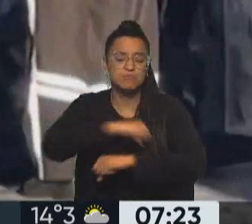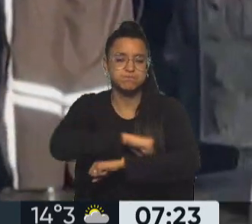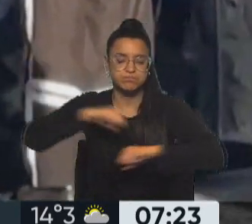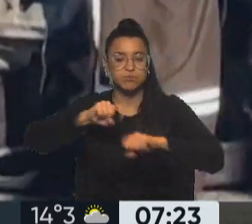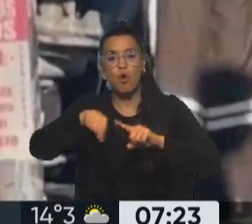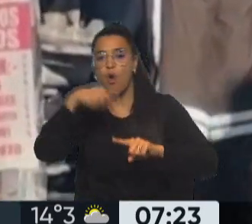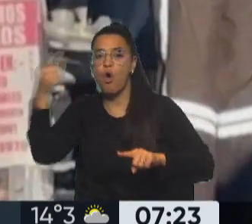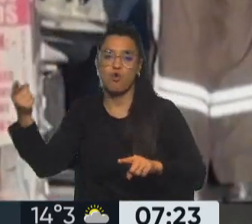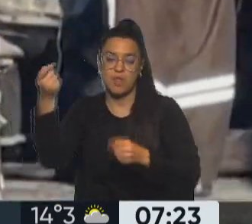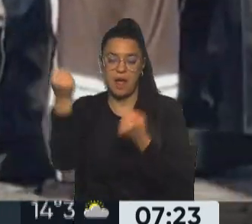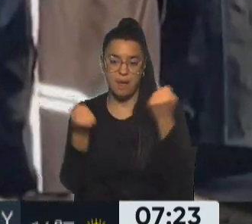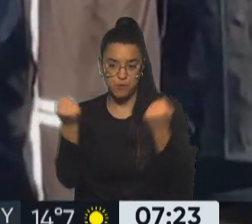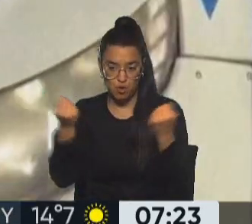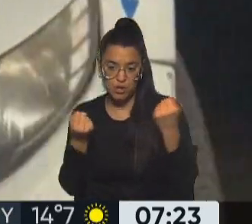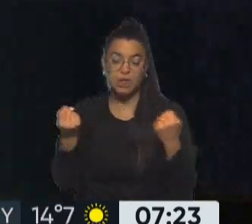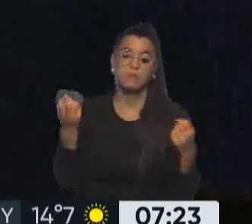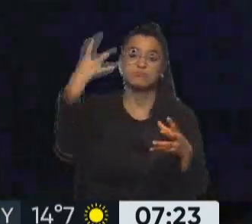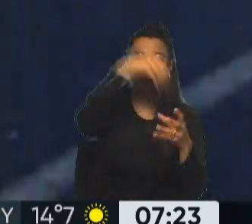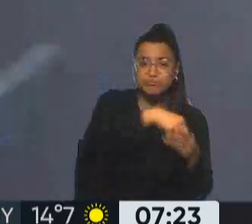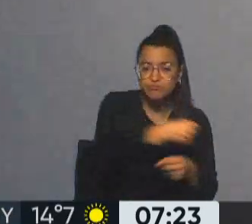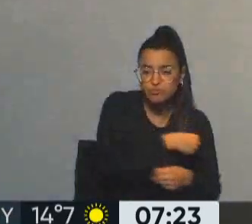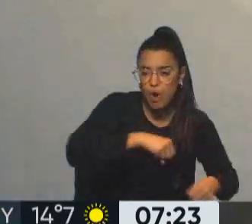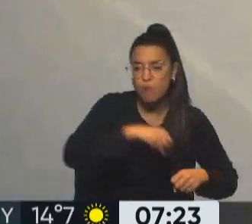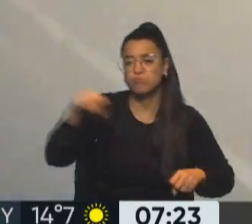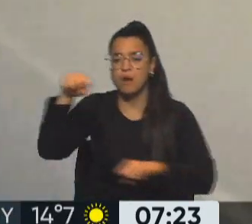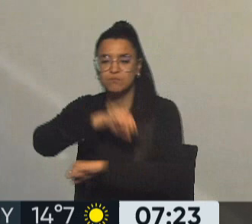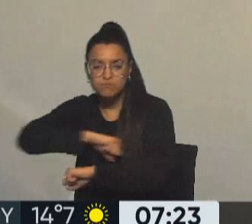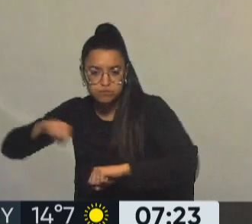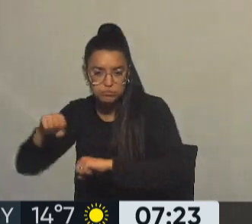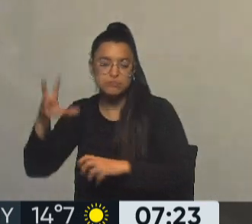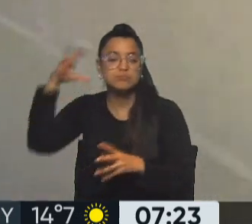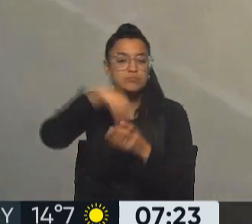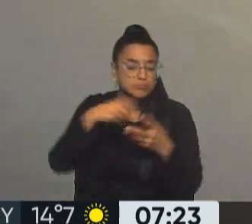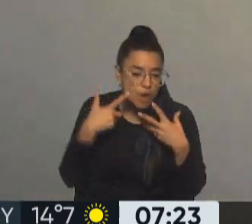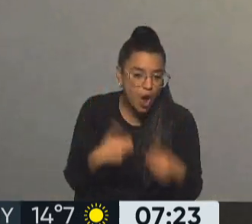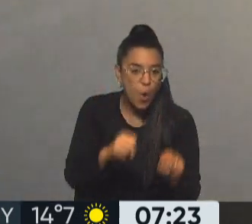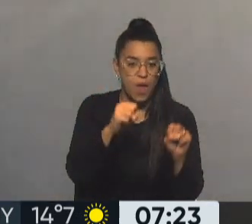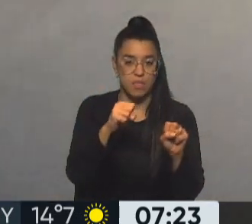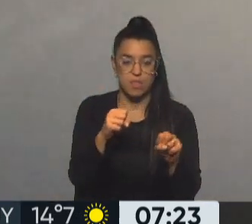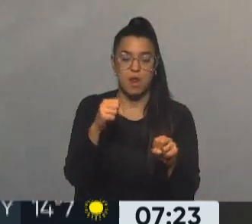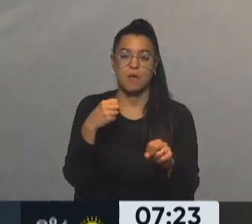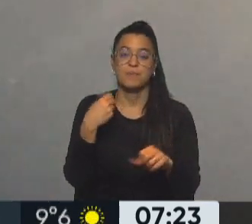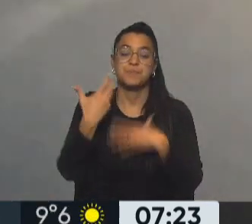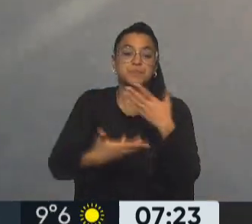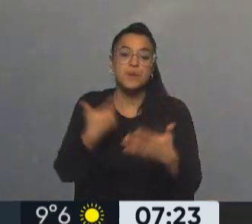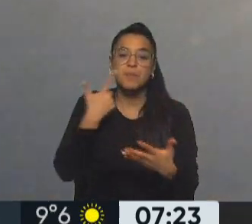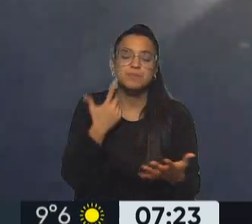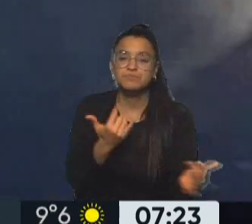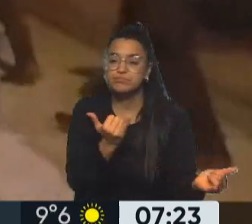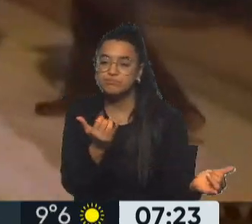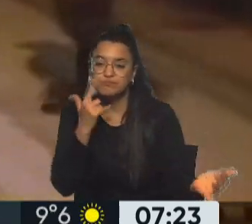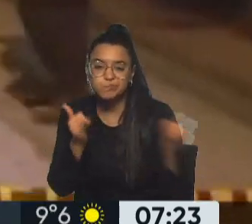otra camioneta. Es decir, bombas, explosivos encontrados después con las pesquisas